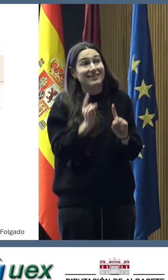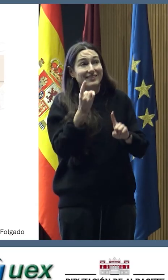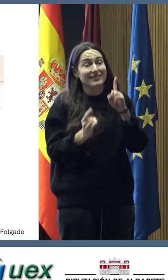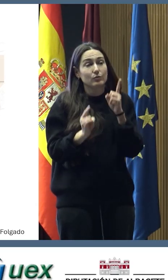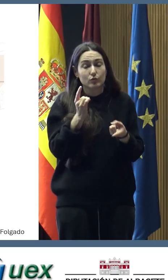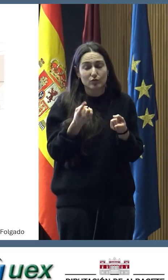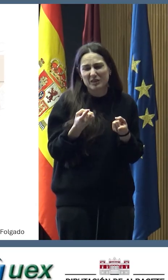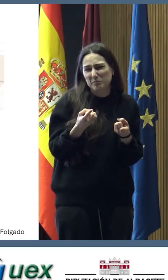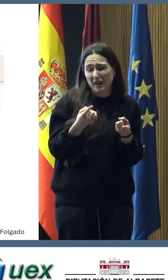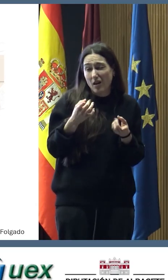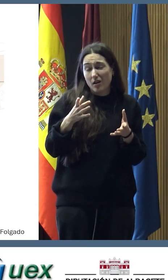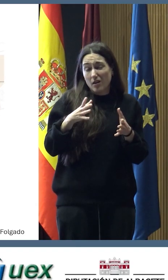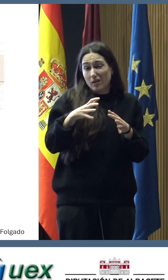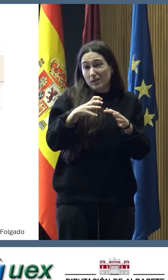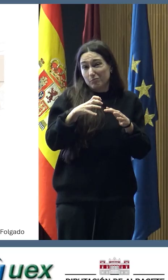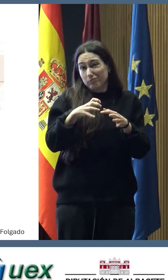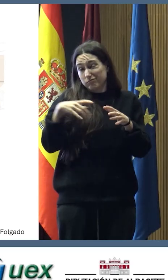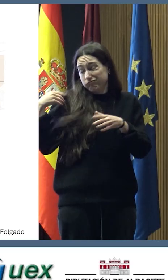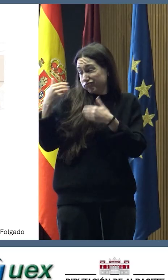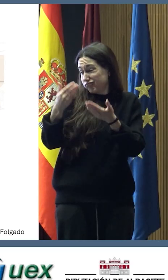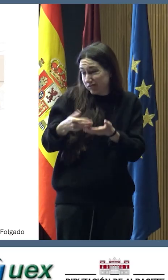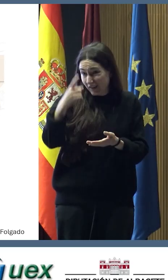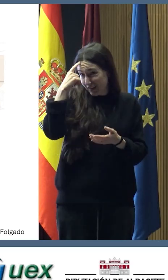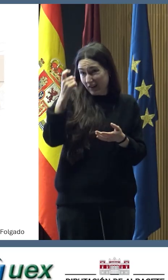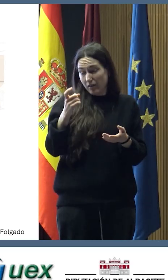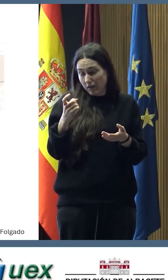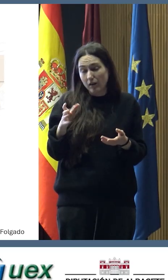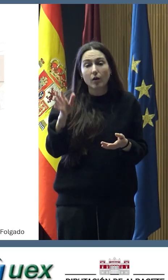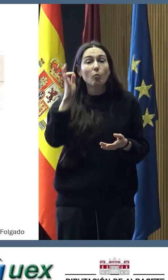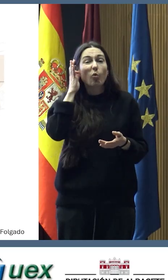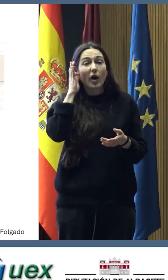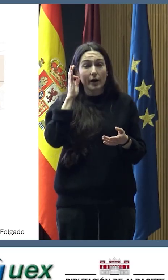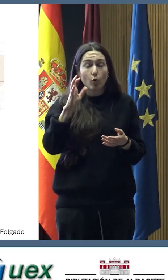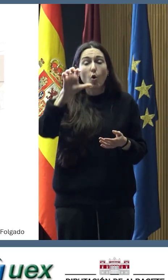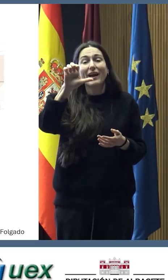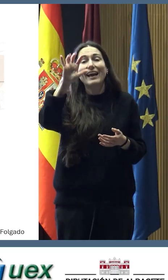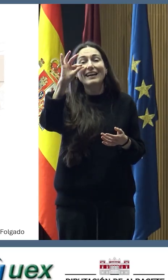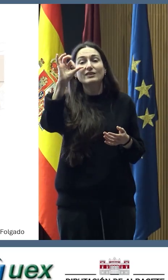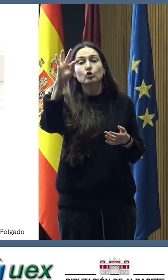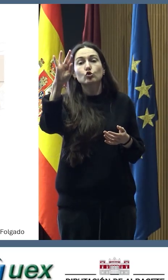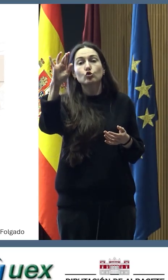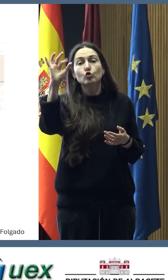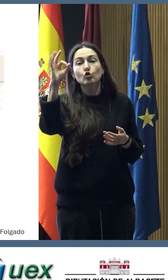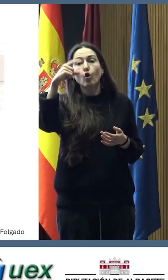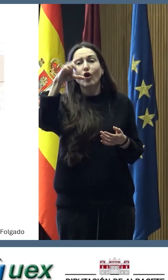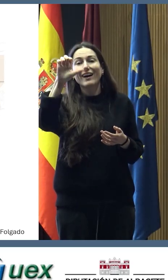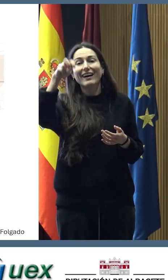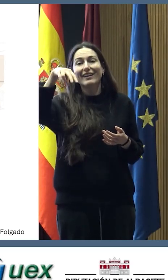habido siempre una creencia de que las mujeres están protegidas por los estrógenos hasta la